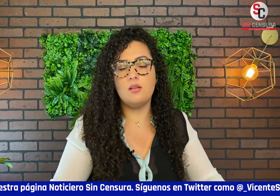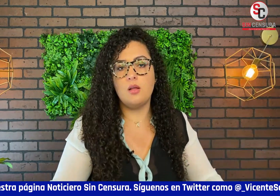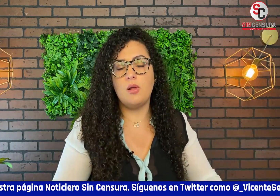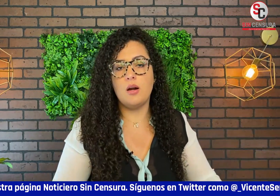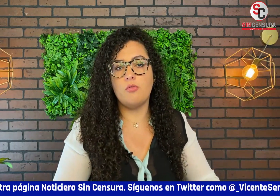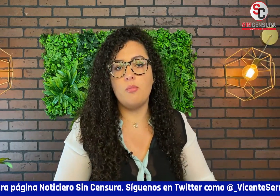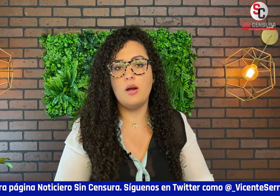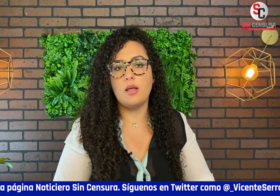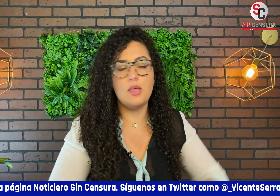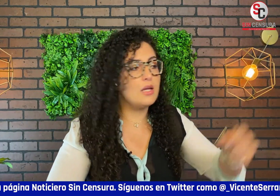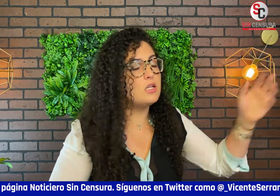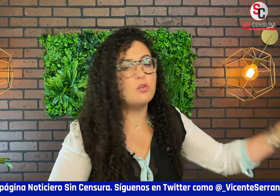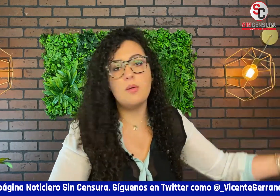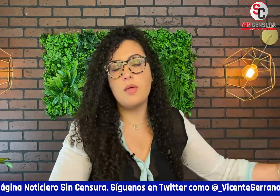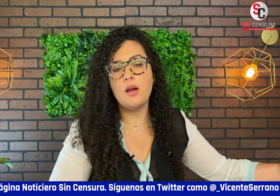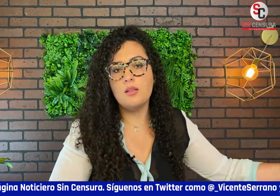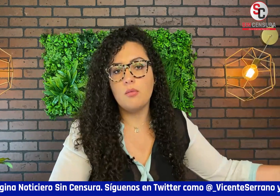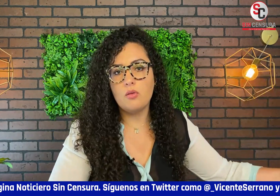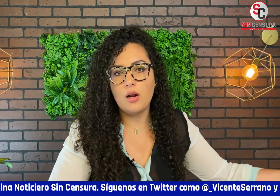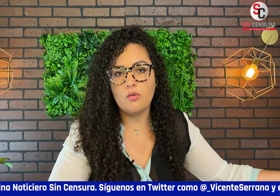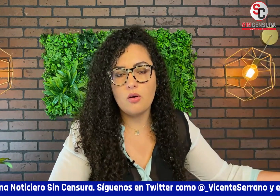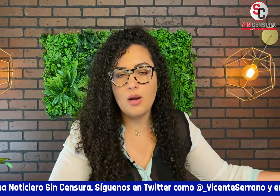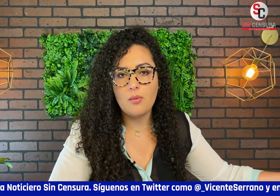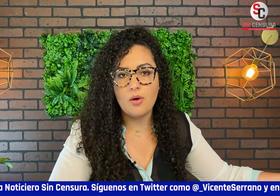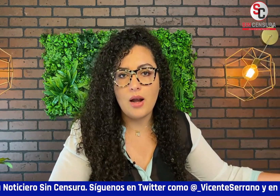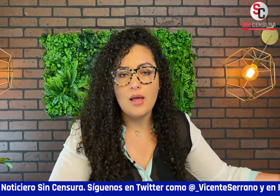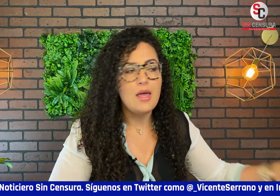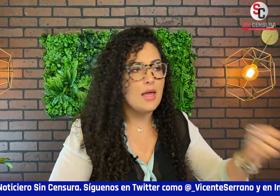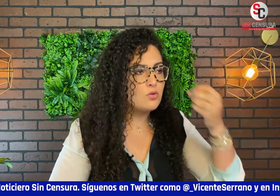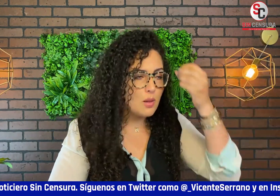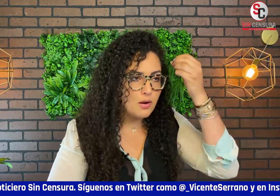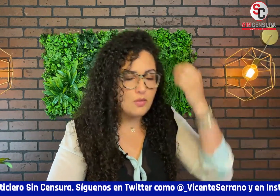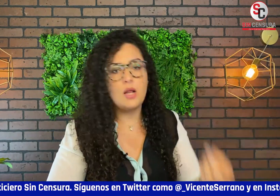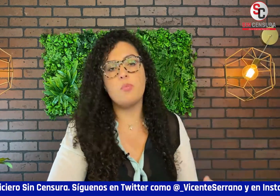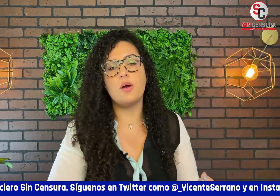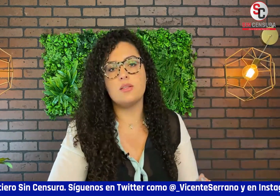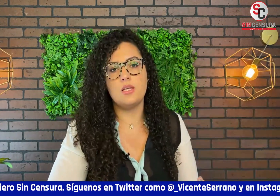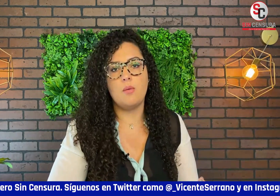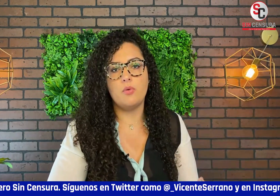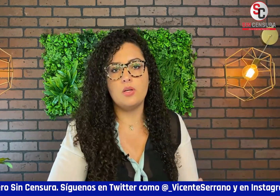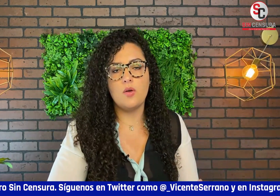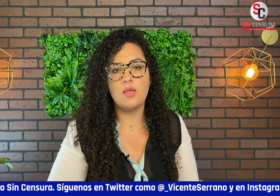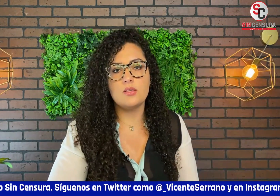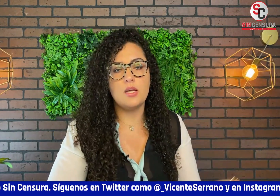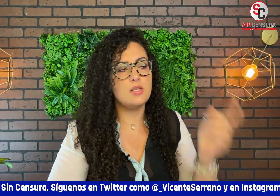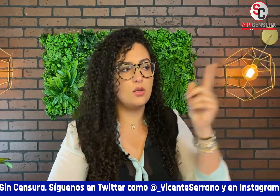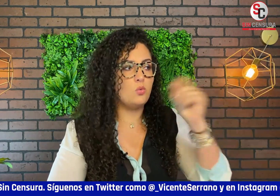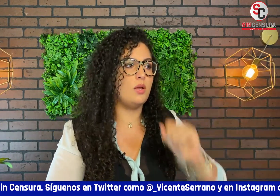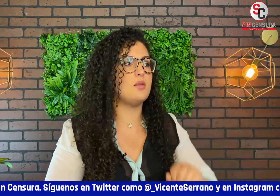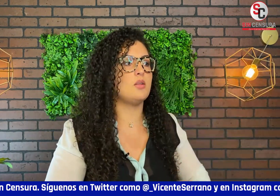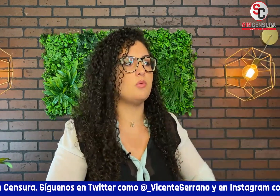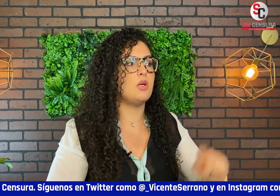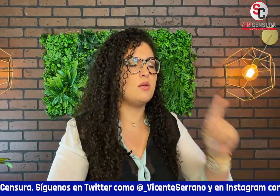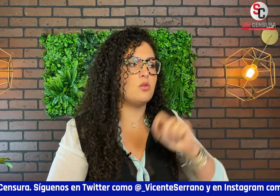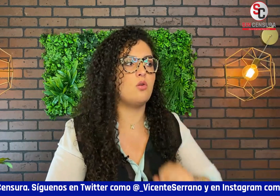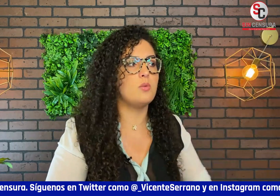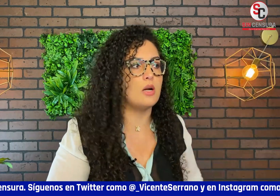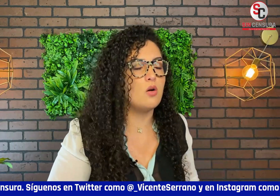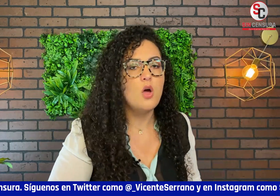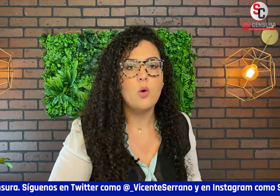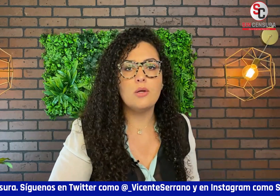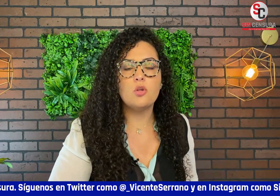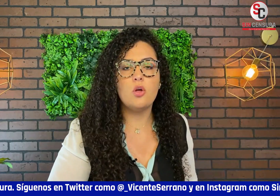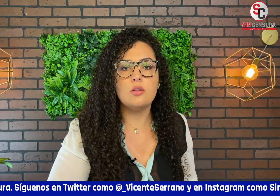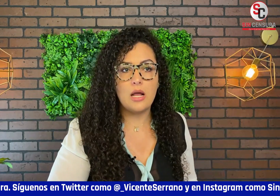solamente en el tema de la reforma energética, sino también en el tema de una reforma laboral. Es una verdadera hipocresía ponerse hoy a decir, es que tú eres el responsable, señor